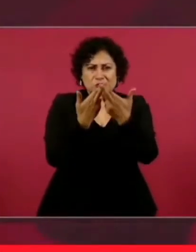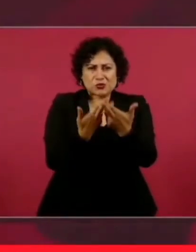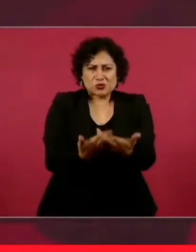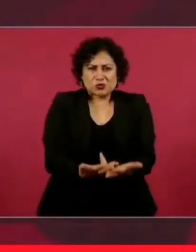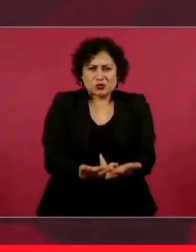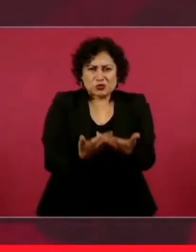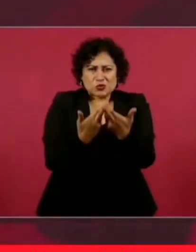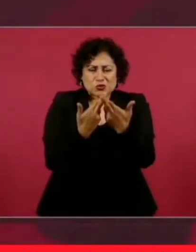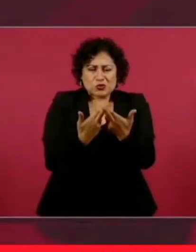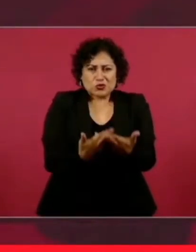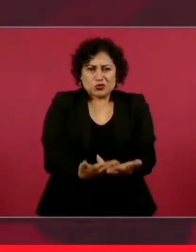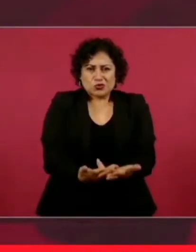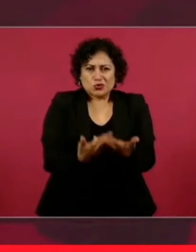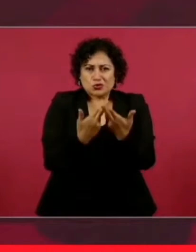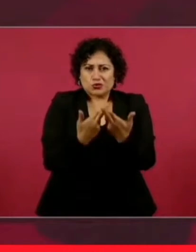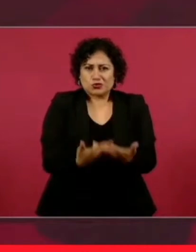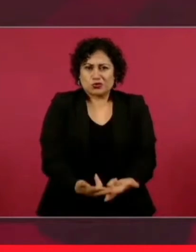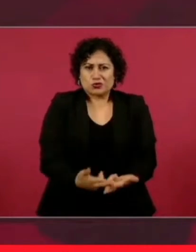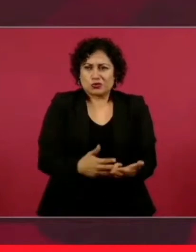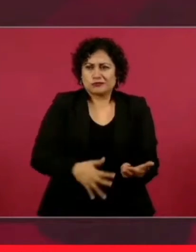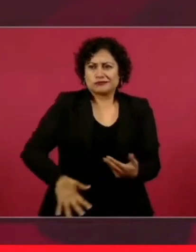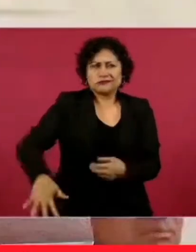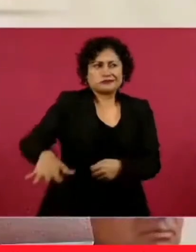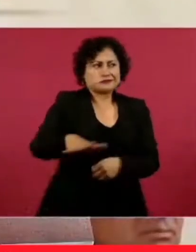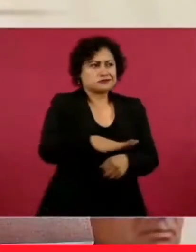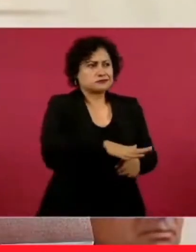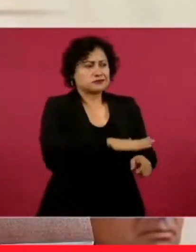nos ha dado mucho la naturaleza,